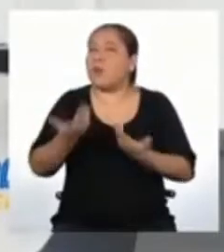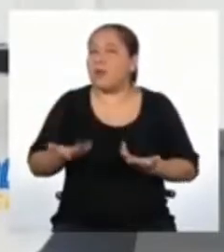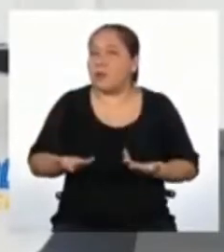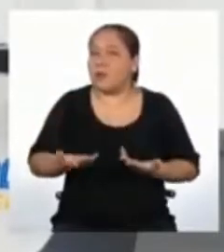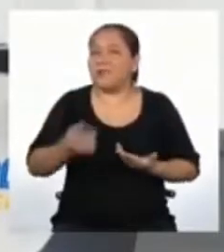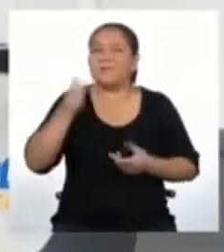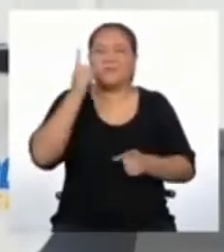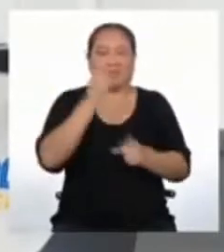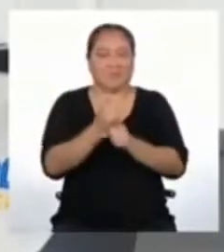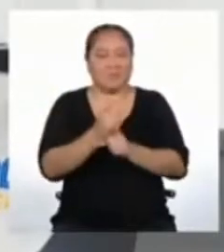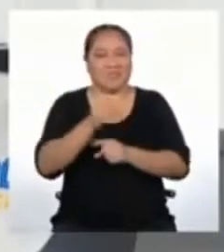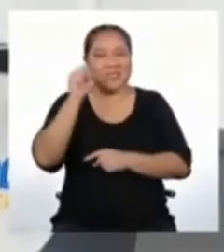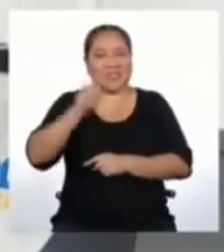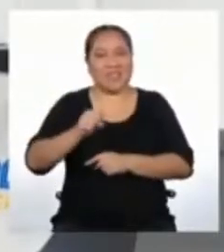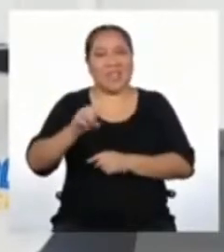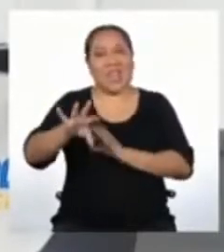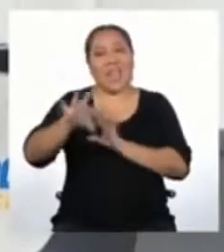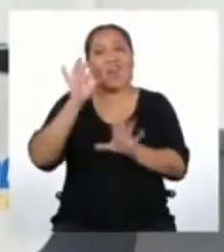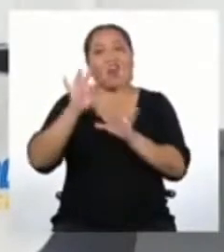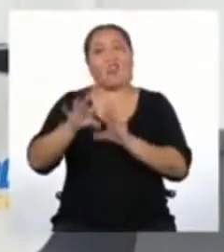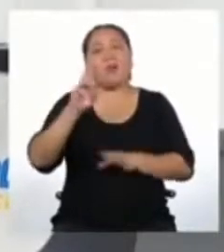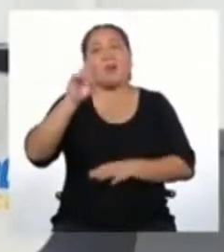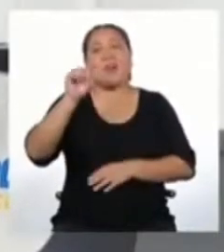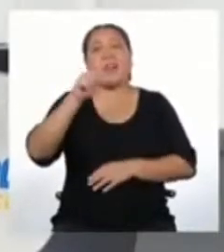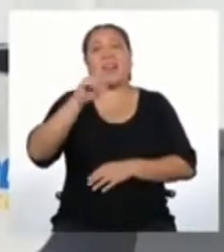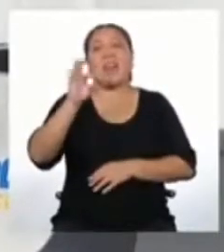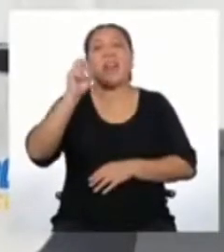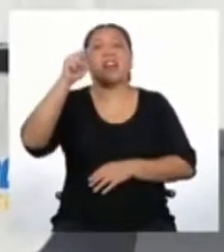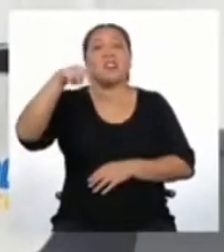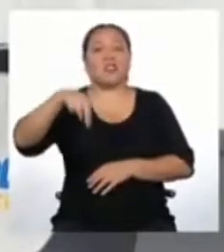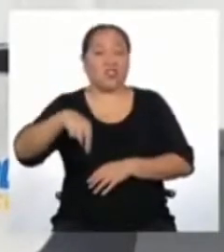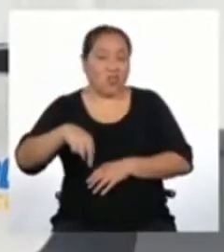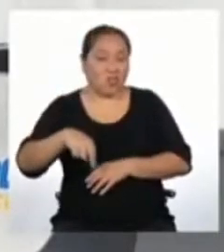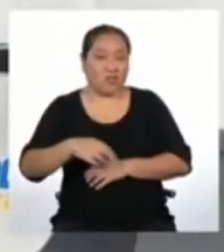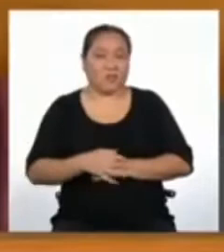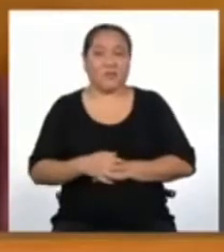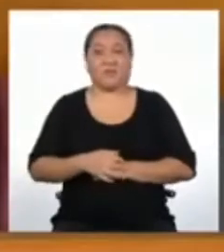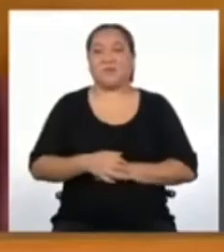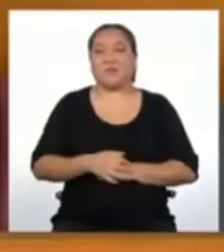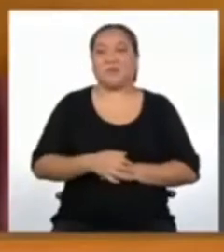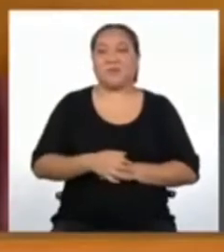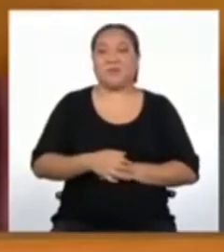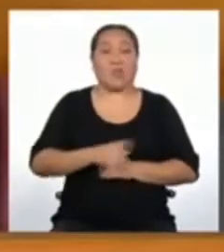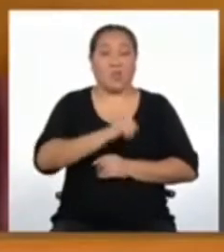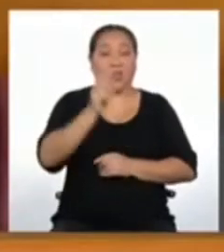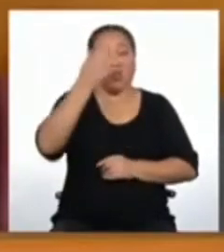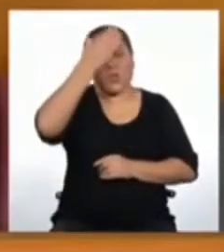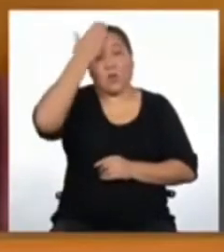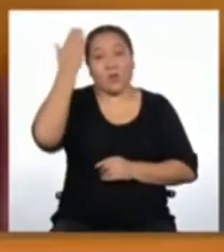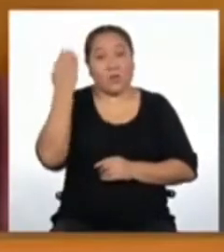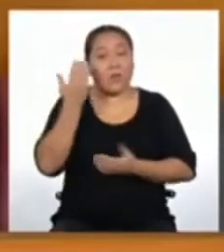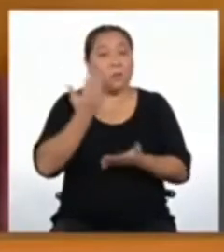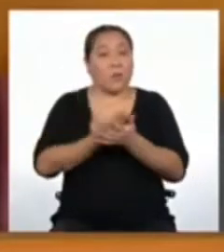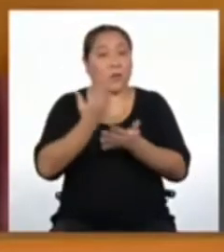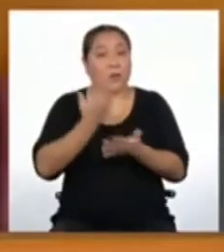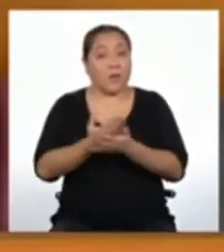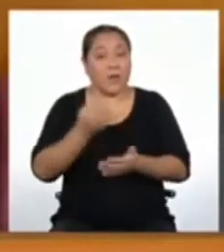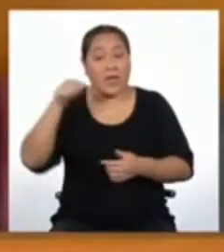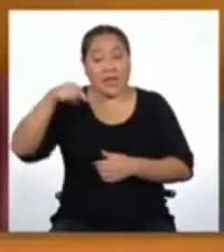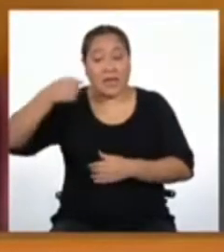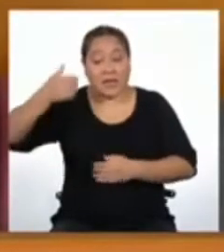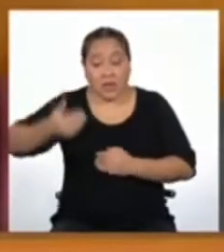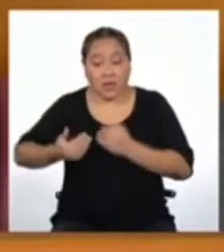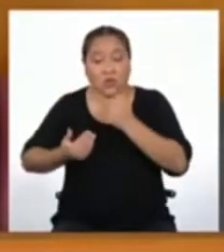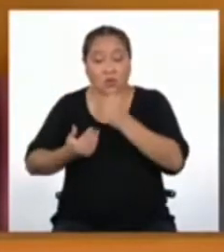¡Exacto! Hemos encontrado la razón o diferencia de esta progresión aritmética. No olvidemos verificar que en la